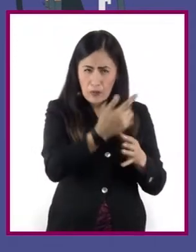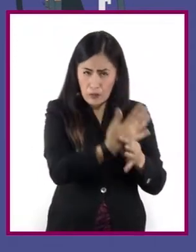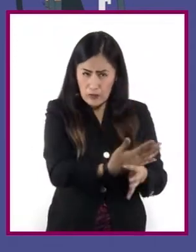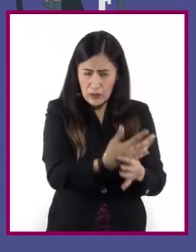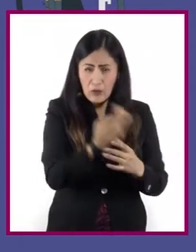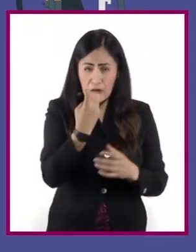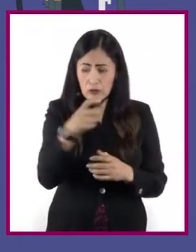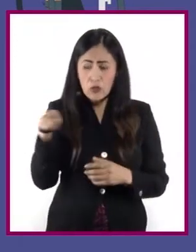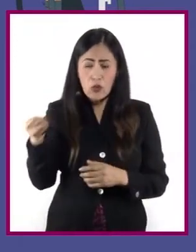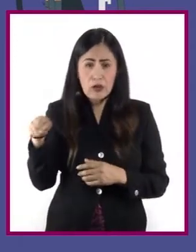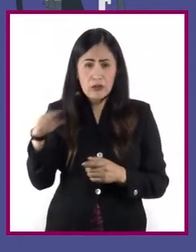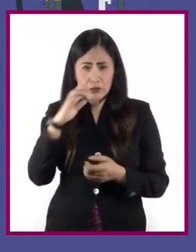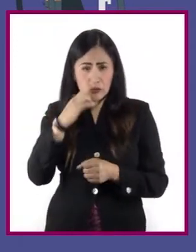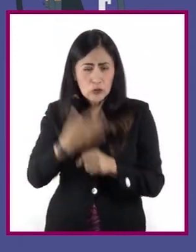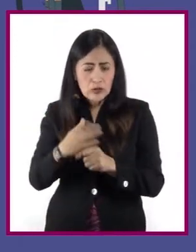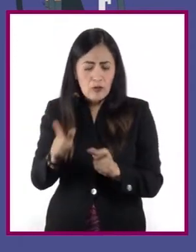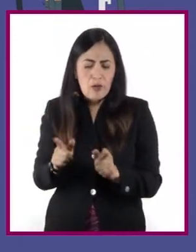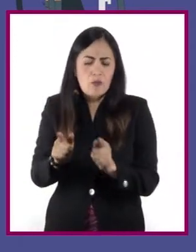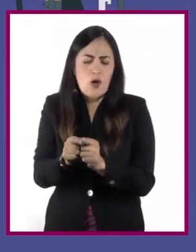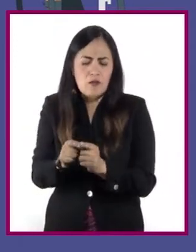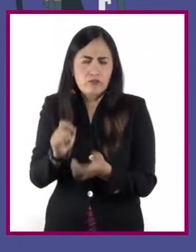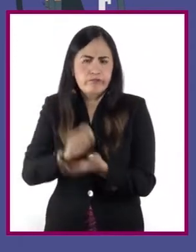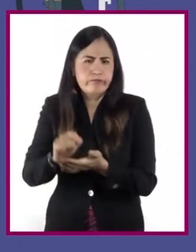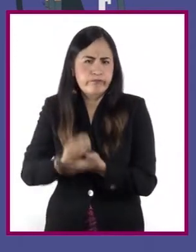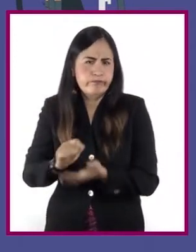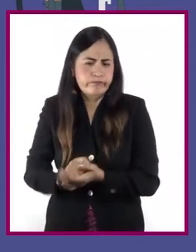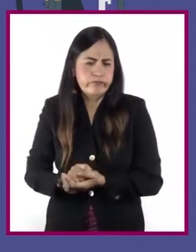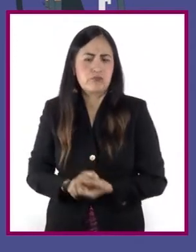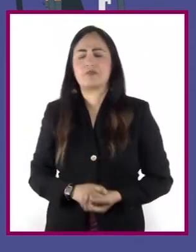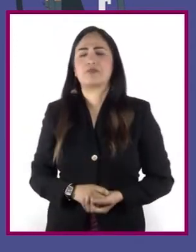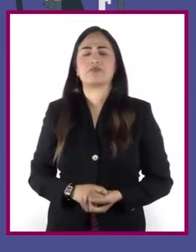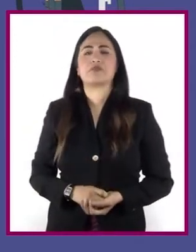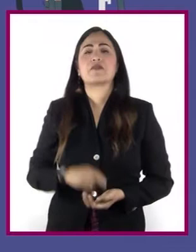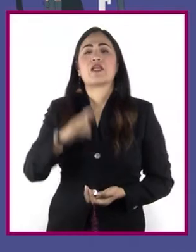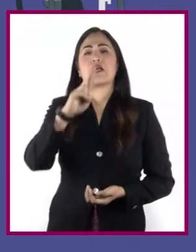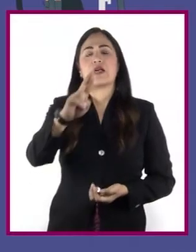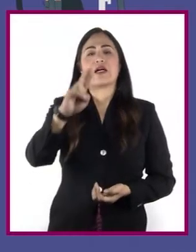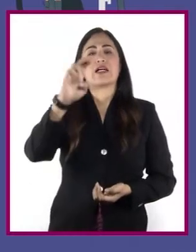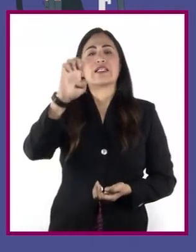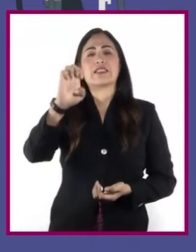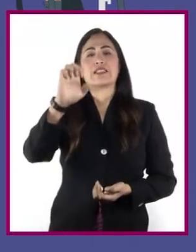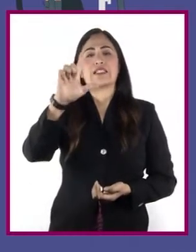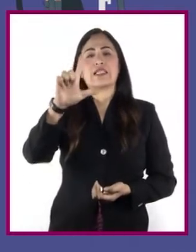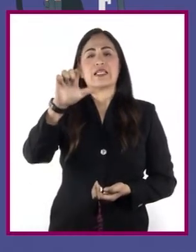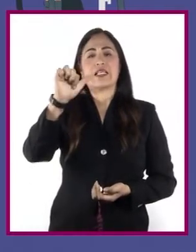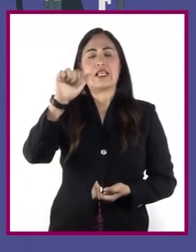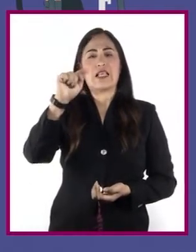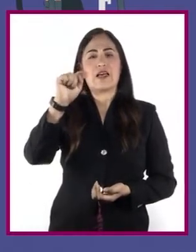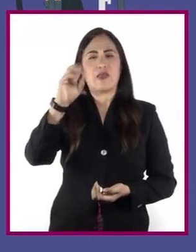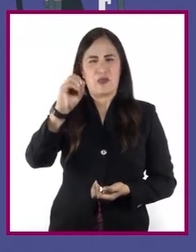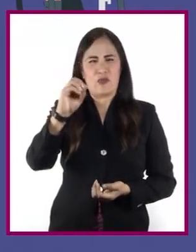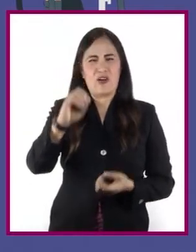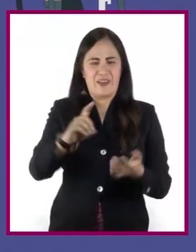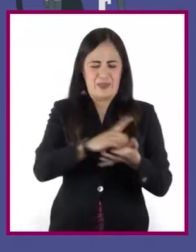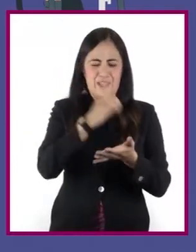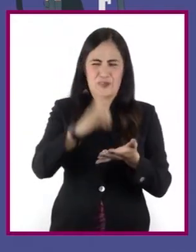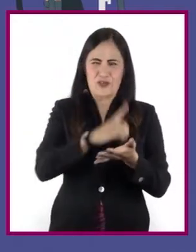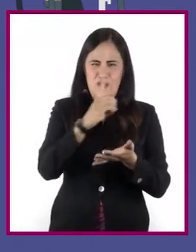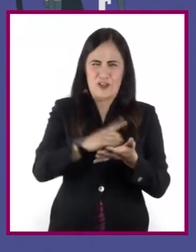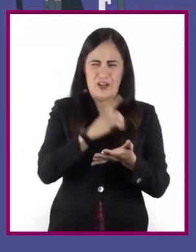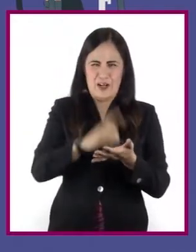entrevistado. Primero hay que decir que un relato, según el diccionario de la lengua española, es